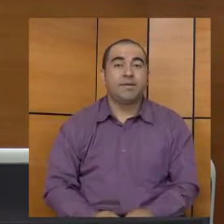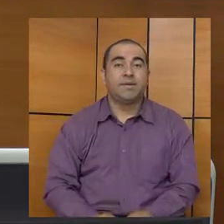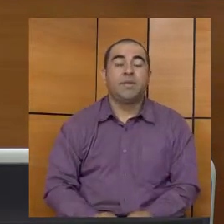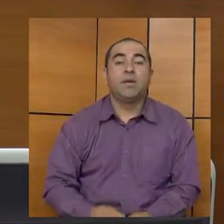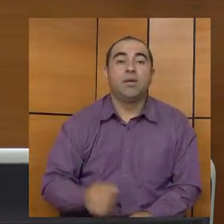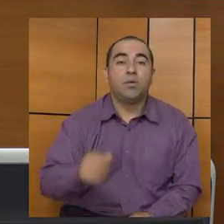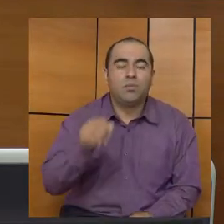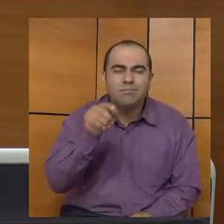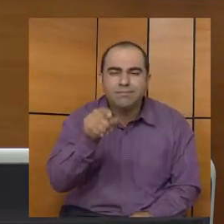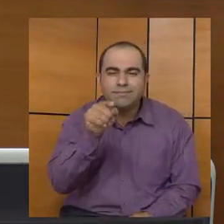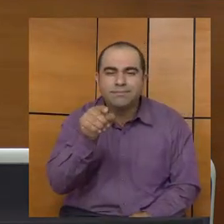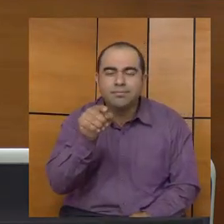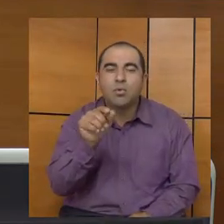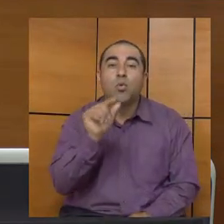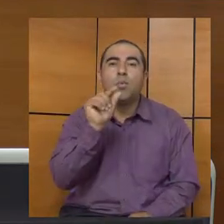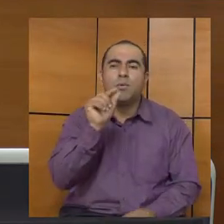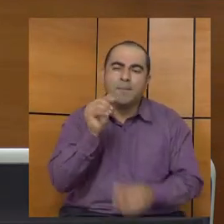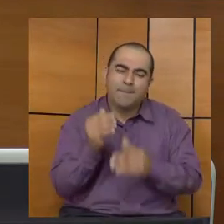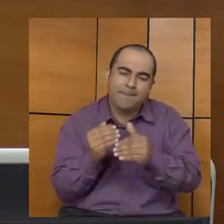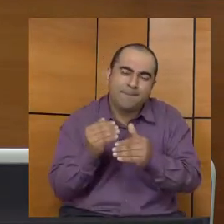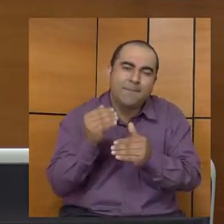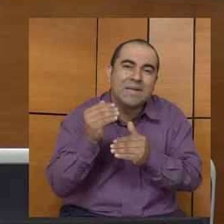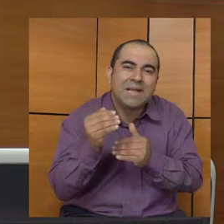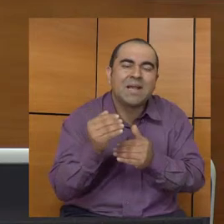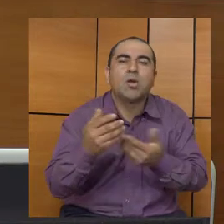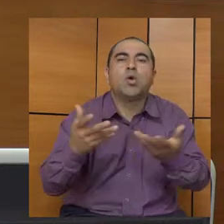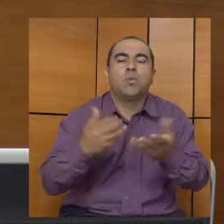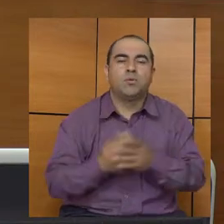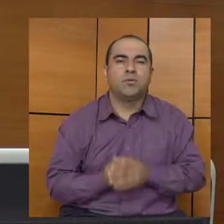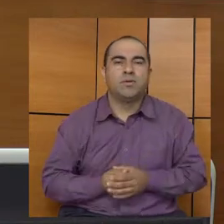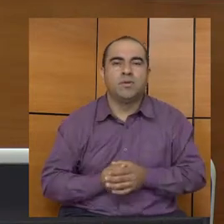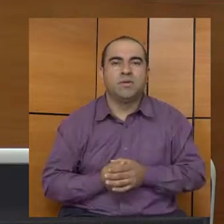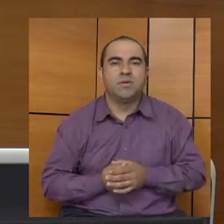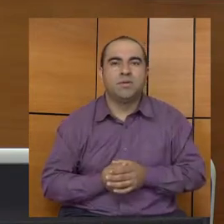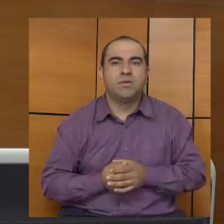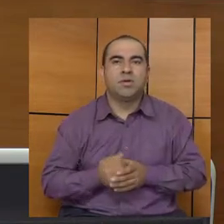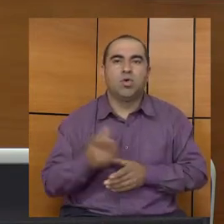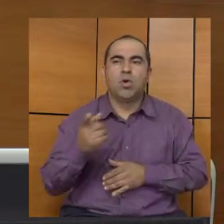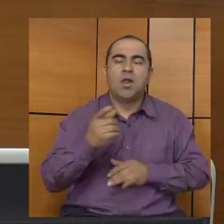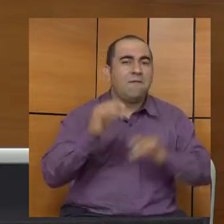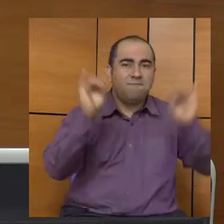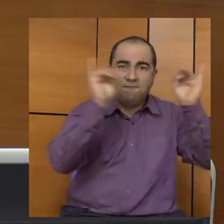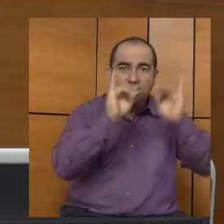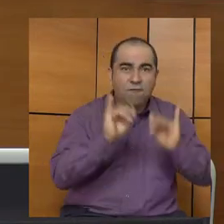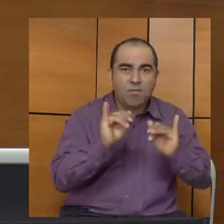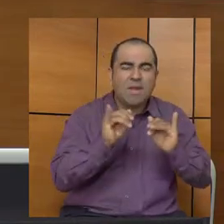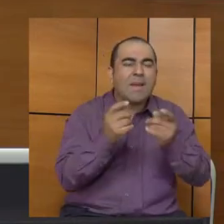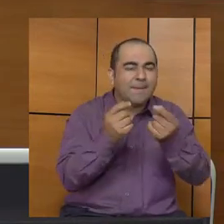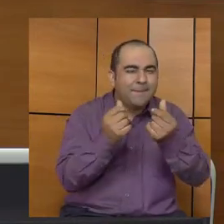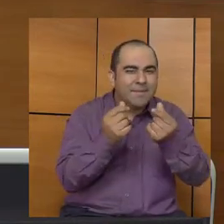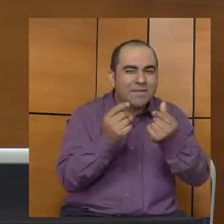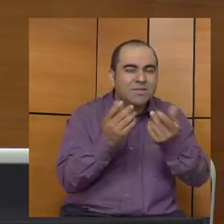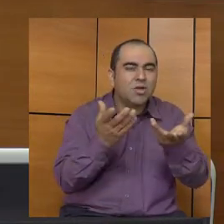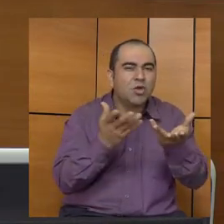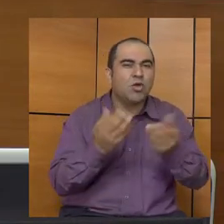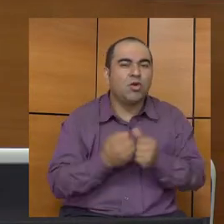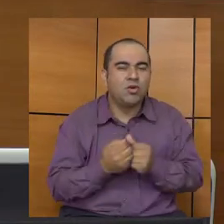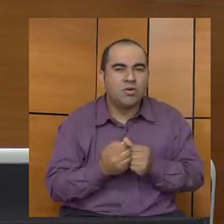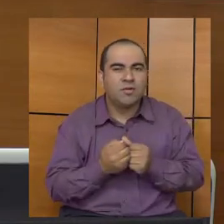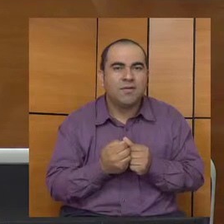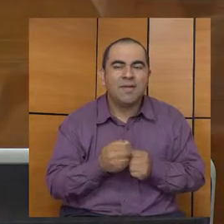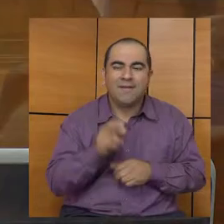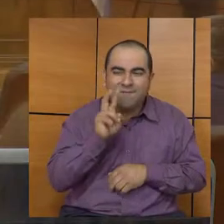quisimos ir un paso más allá, ¿no? Y entramos con un modelo parecido, pero siguiendo con estas